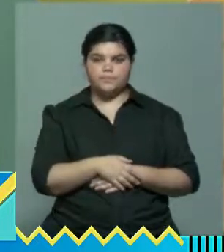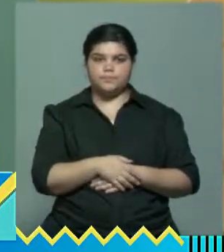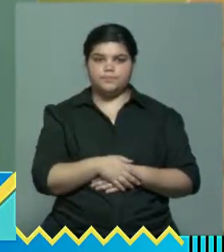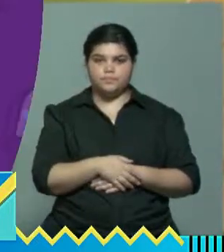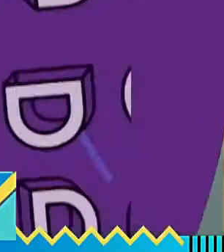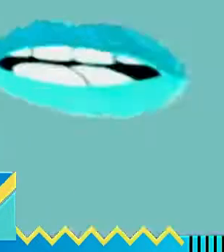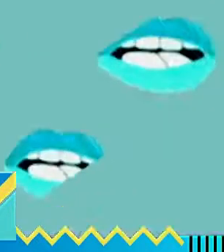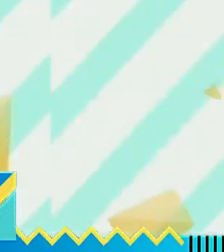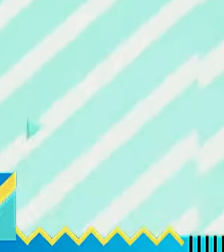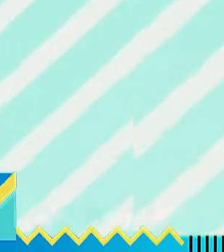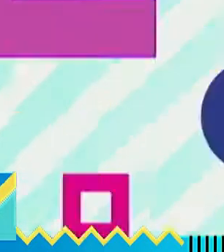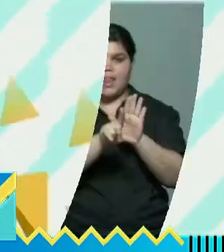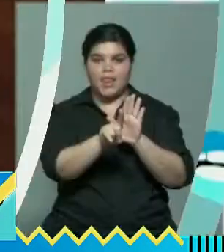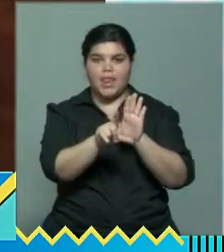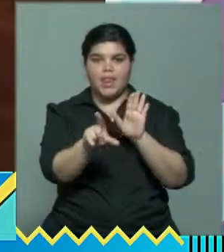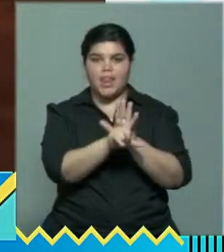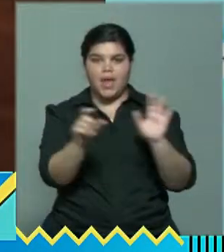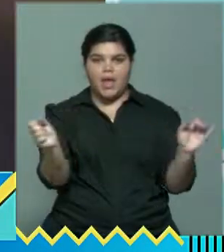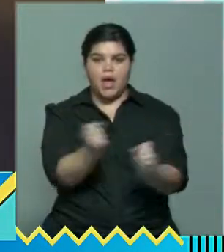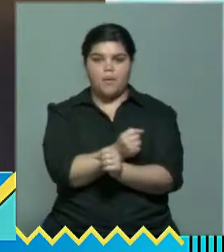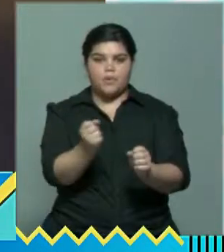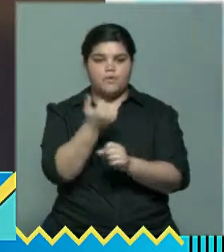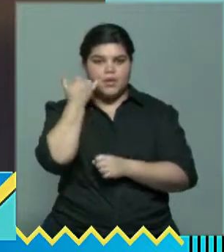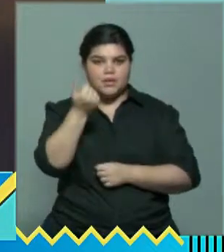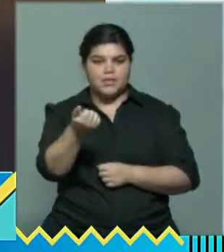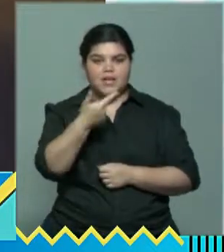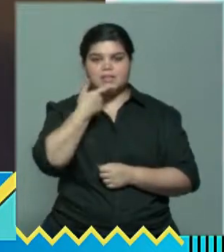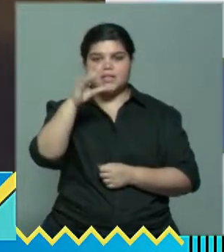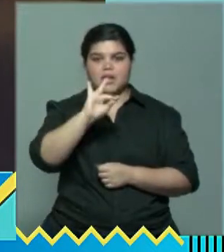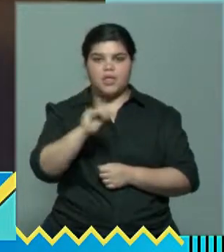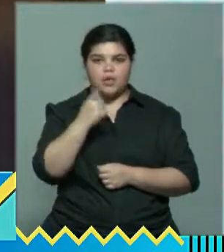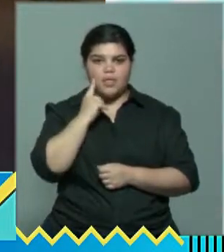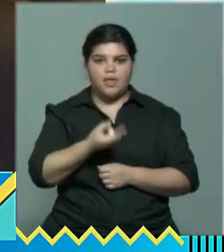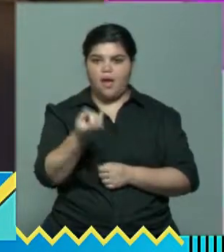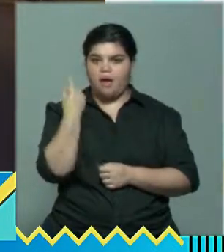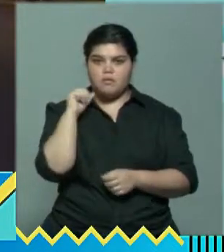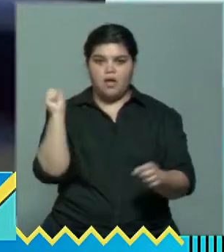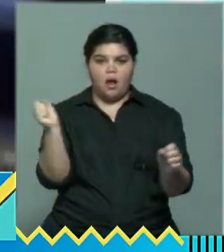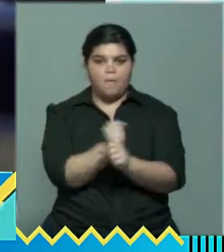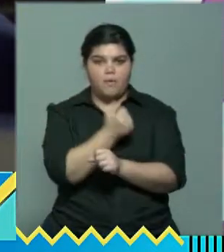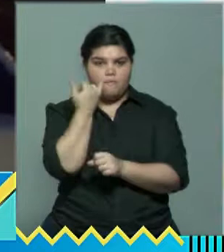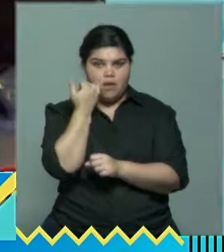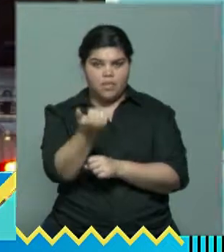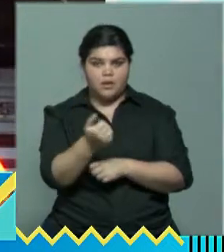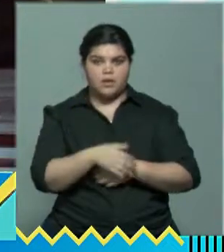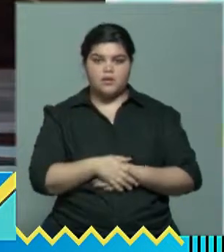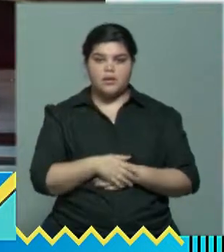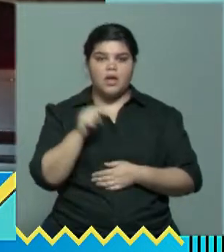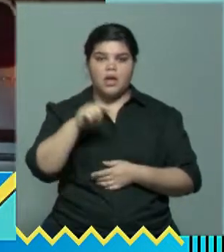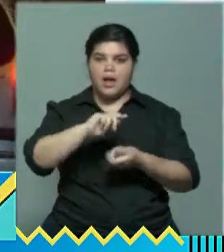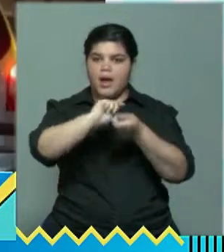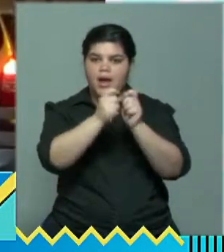ley ya aprobada en la Cámara de Senadores el día de ayer plantea muchas